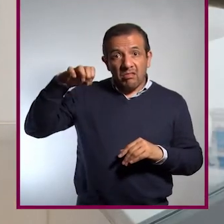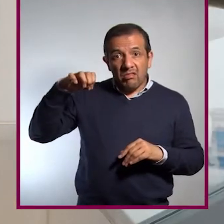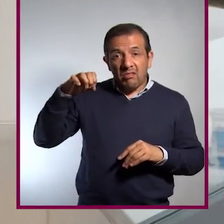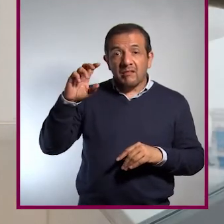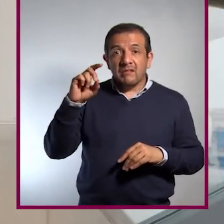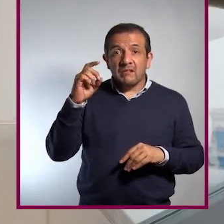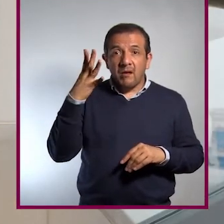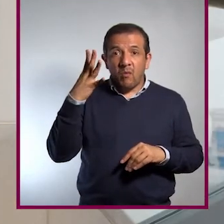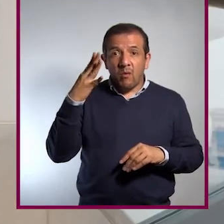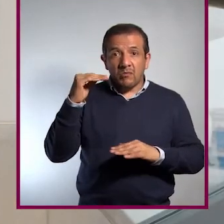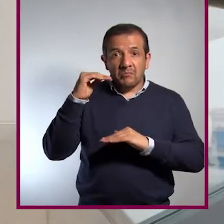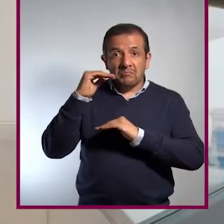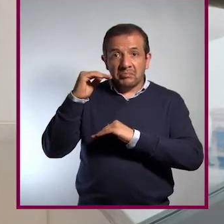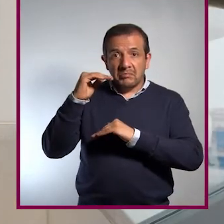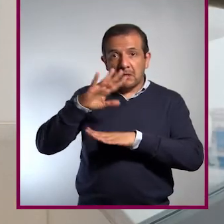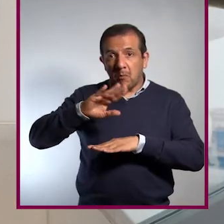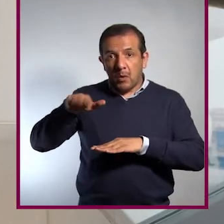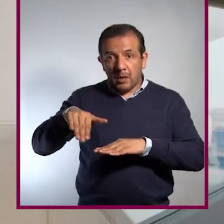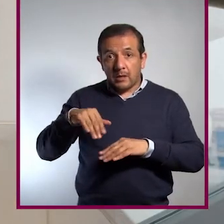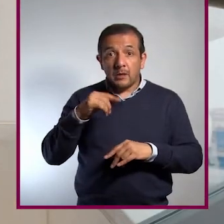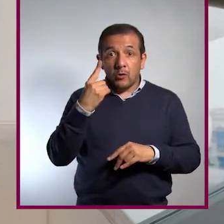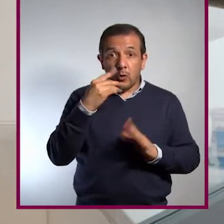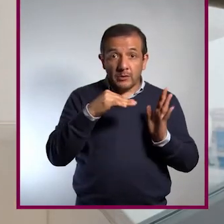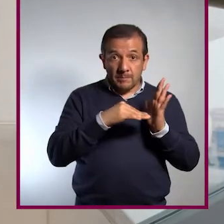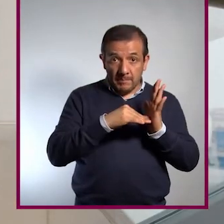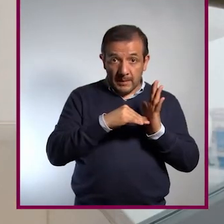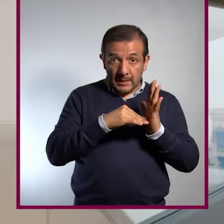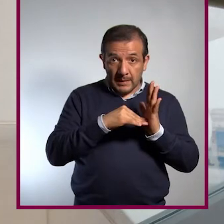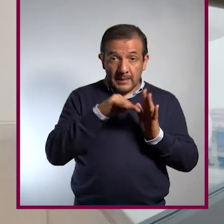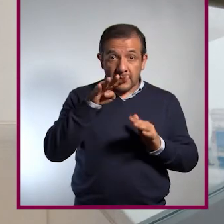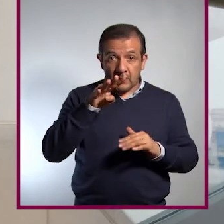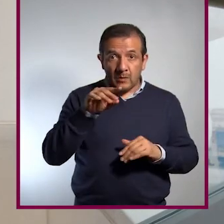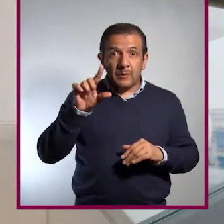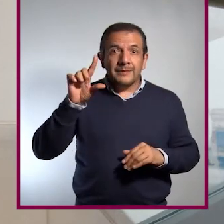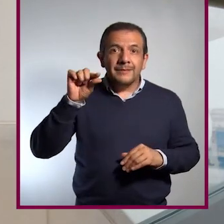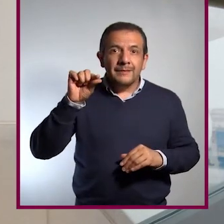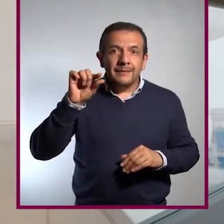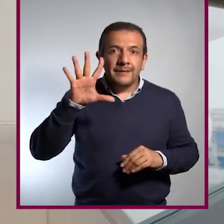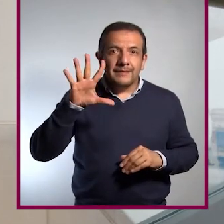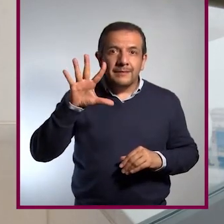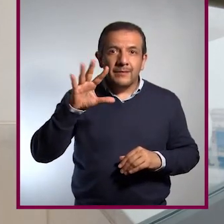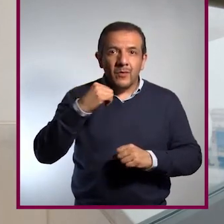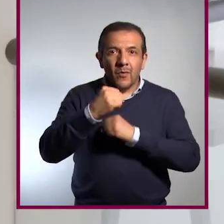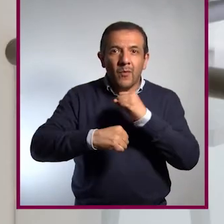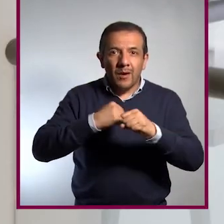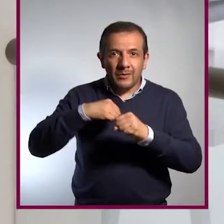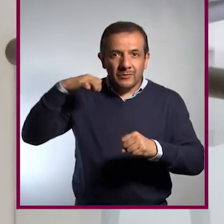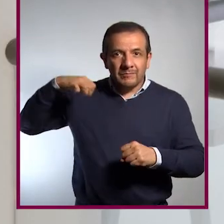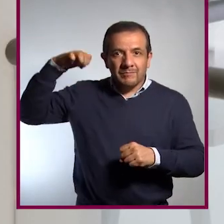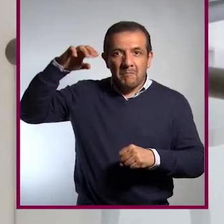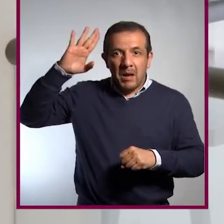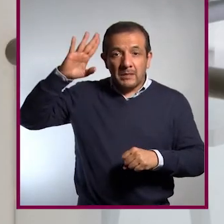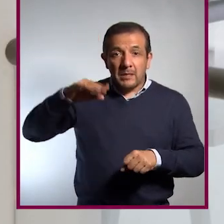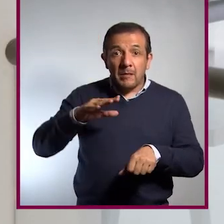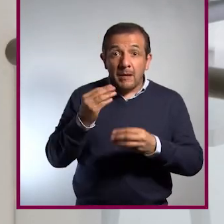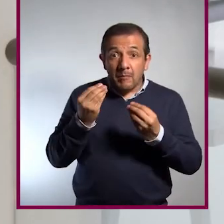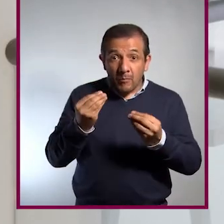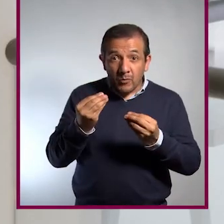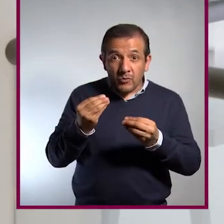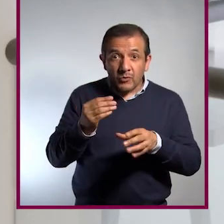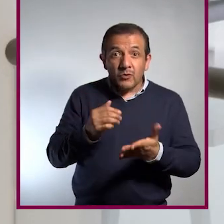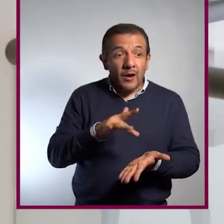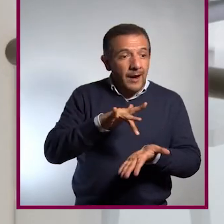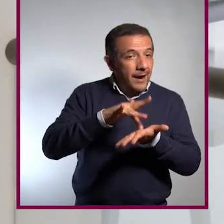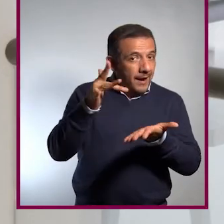de 34 años. En 2019, de 75 años. Mucho de eso se lo debemos a